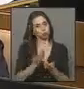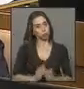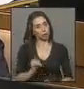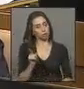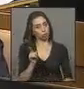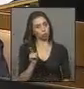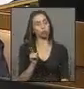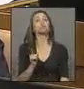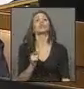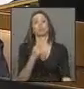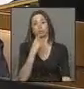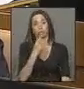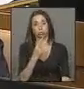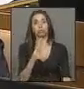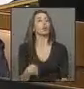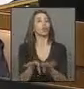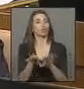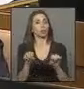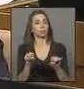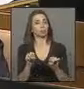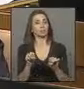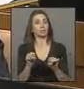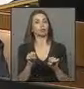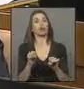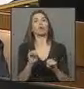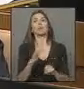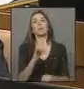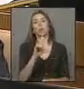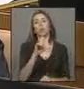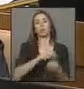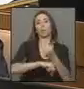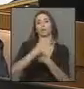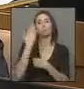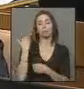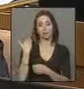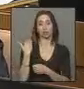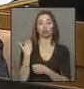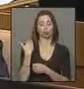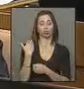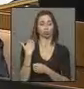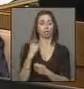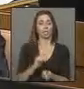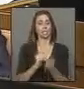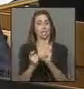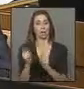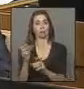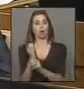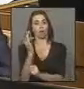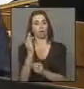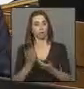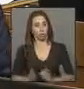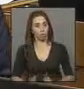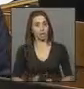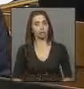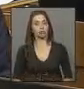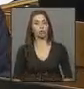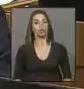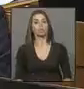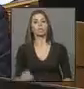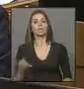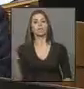Se realizaron compromisos que a mediados del año pasado se realizarían cambios importantes en la fundación, que iba a haber una